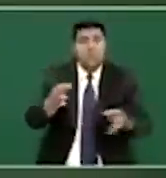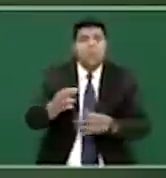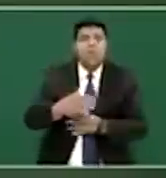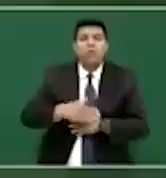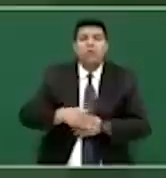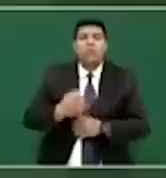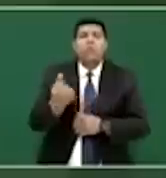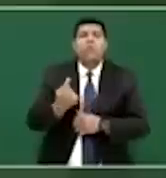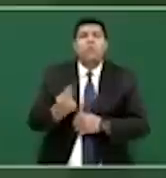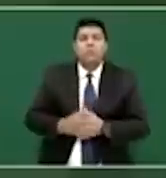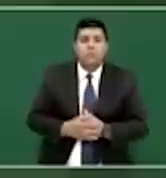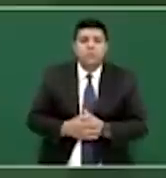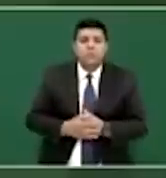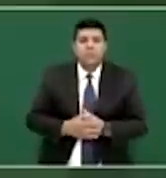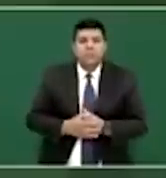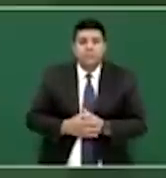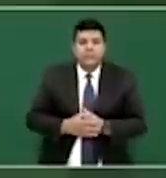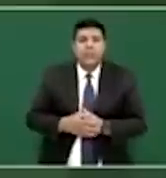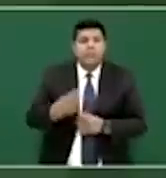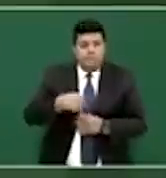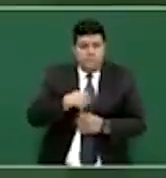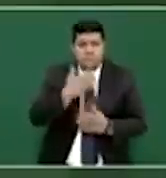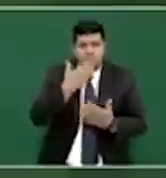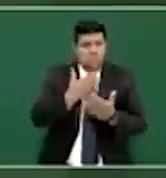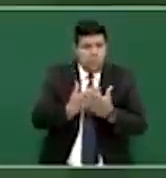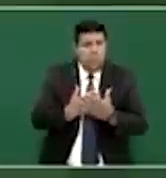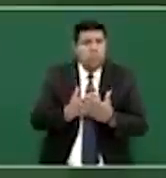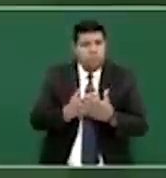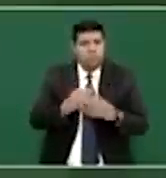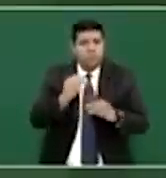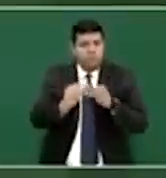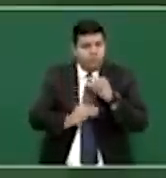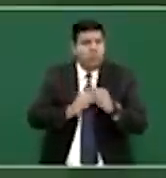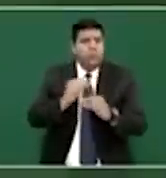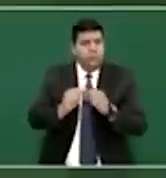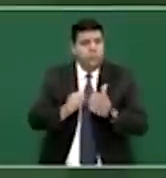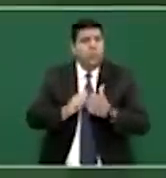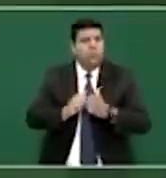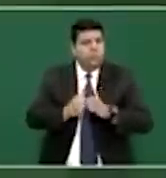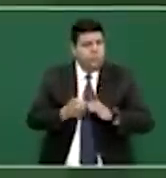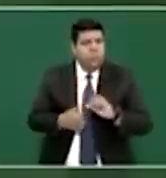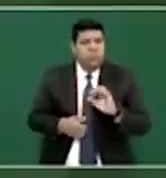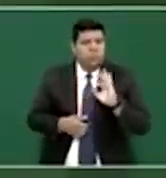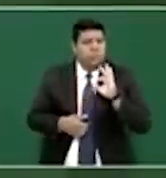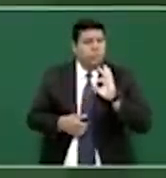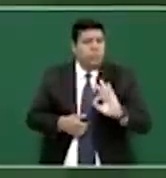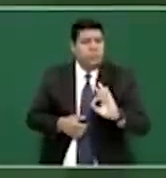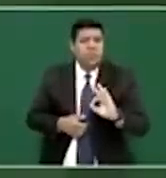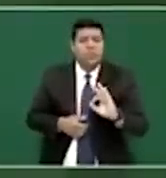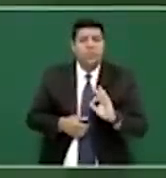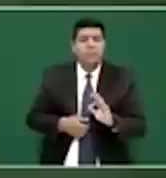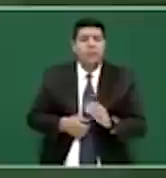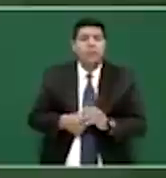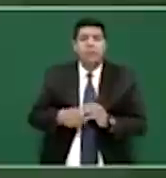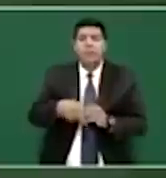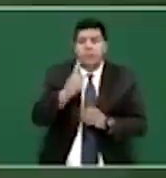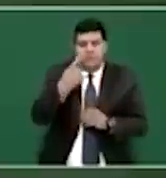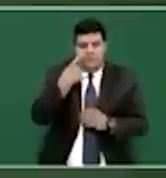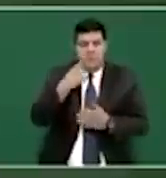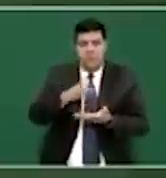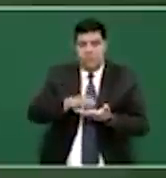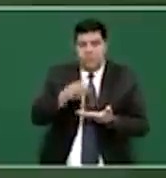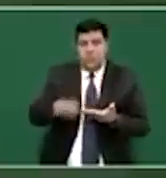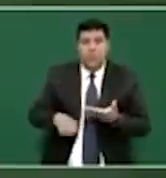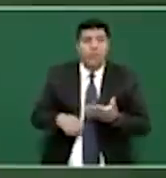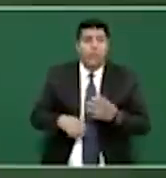Vamos bien, porque aún cuando todavía no está la